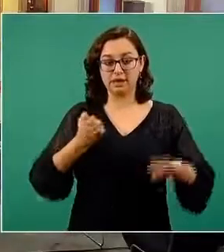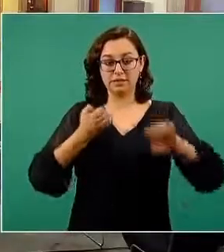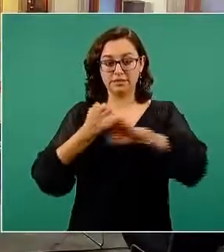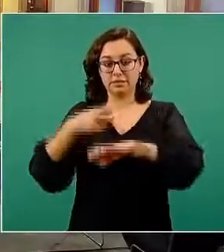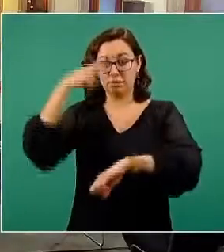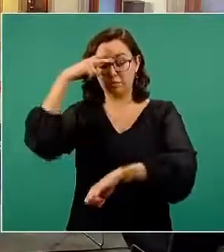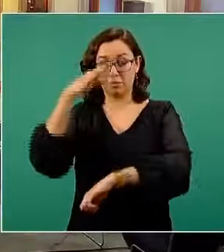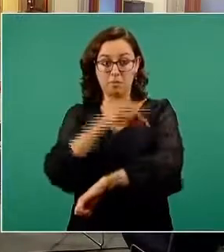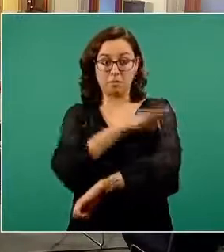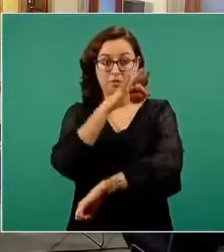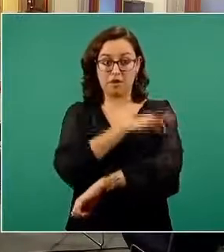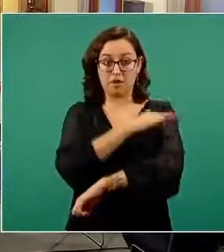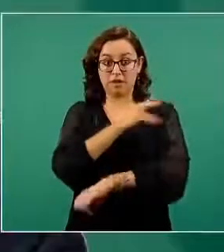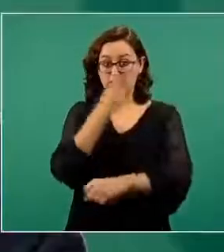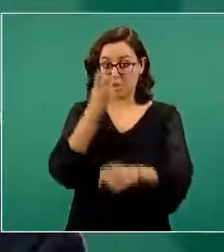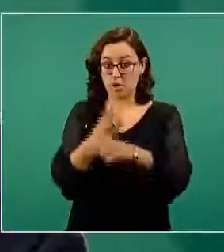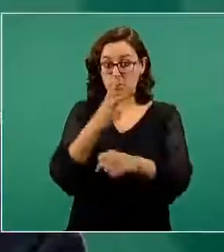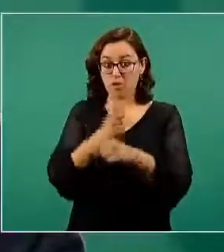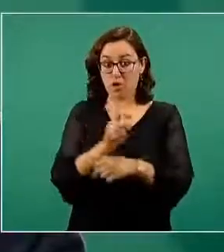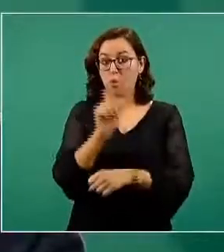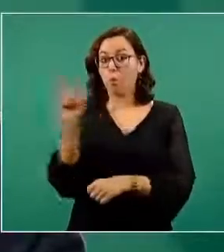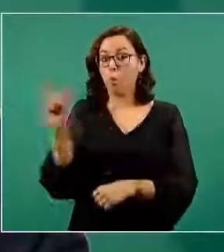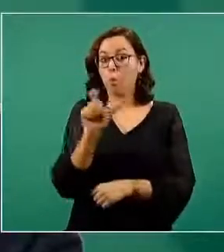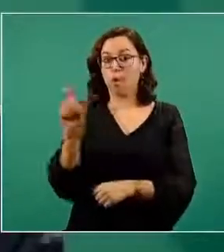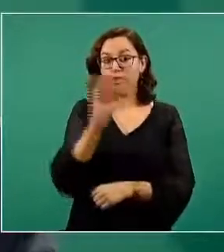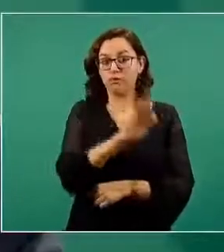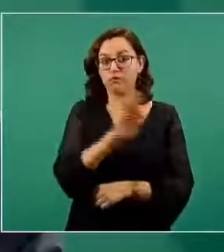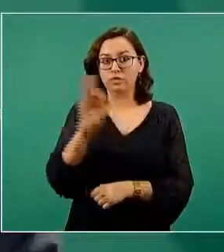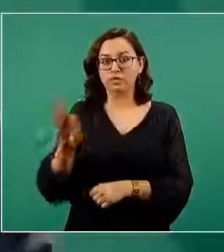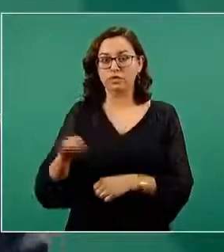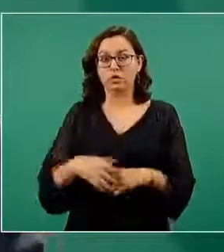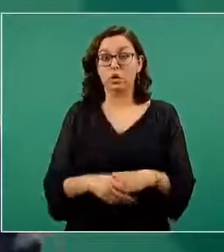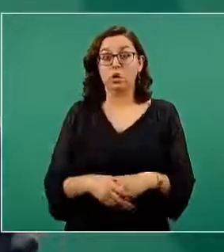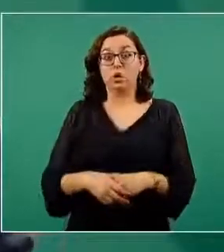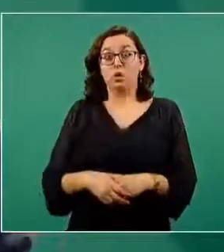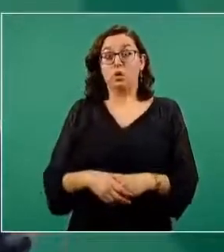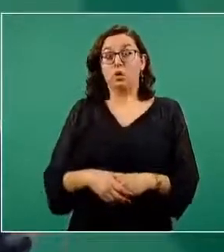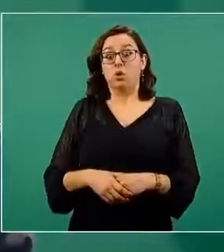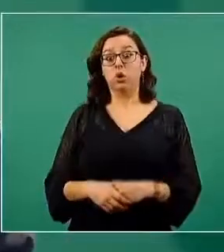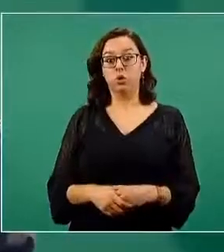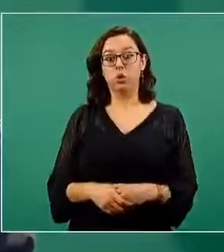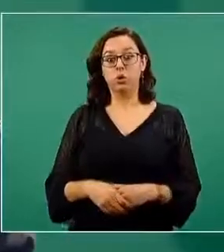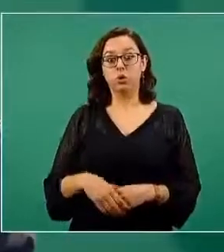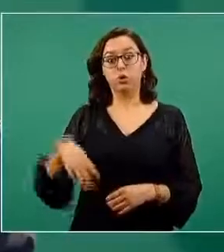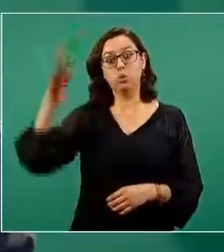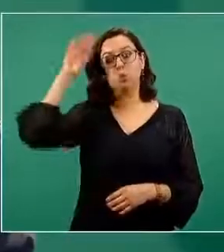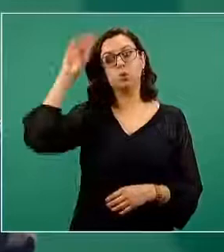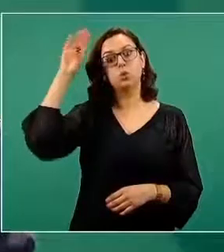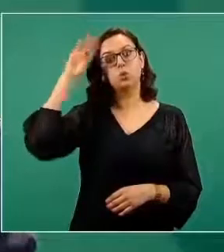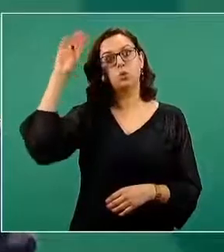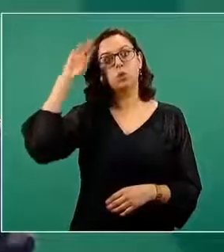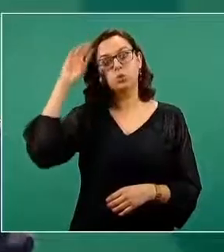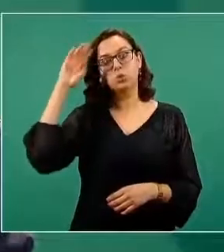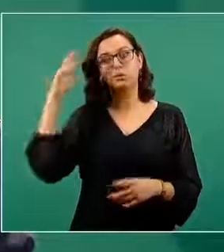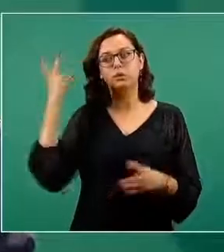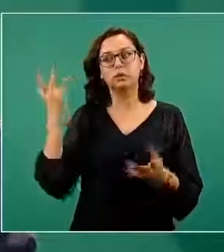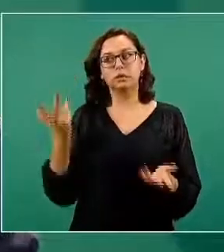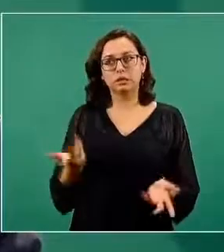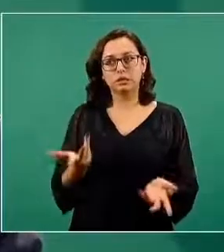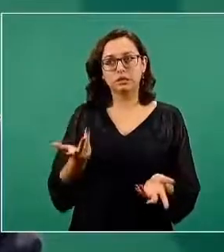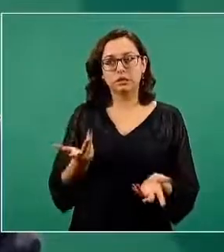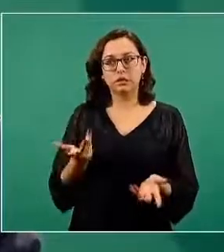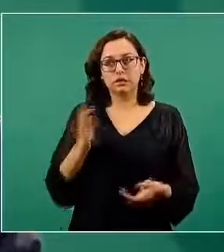En cada municipio hay una fecha, no hay duda, y lo hay en todas. ¿Cuánto es específicamente? Depende de qué vacuna le